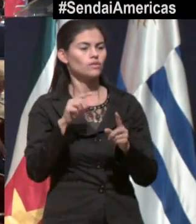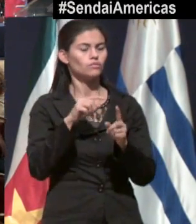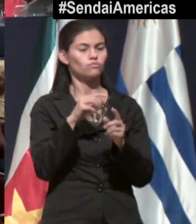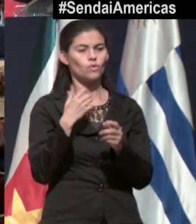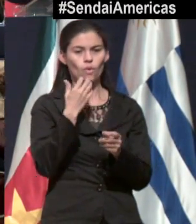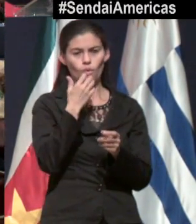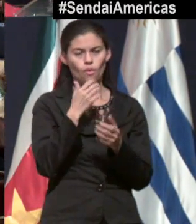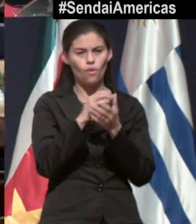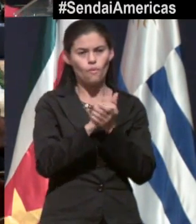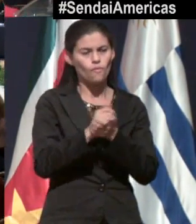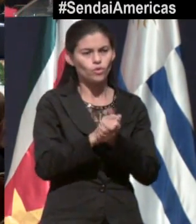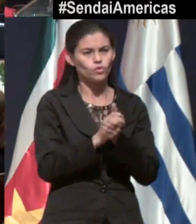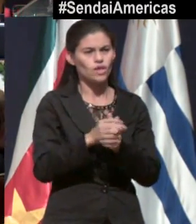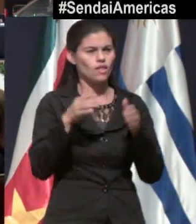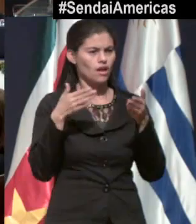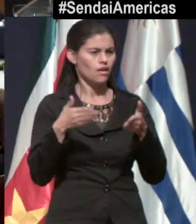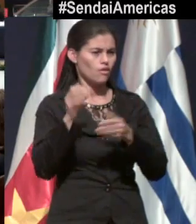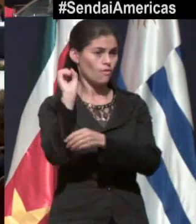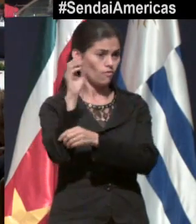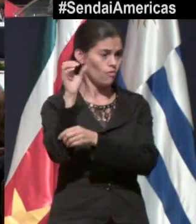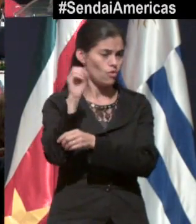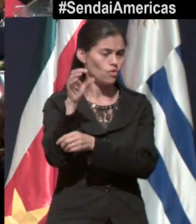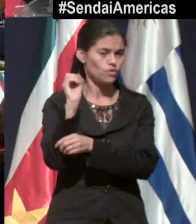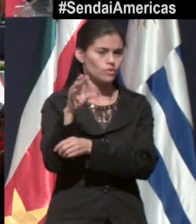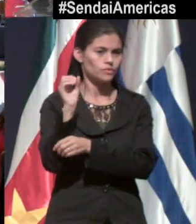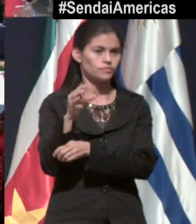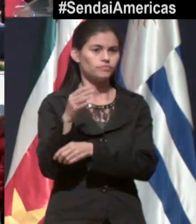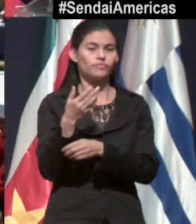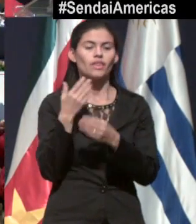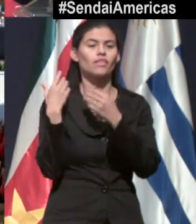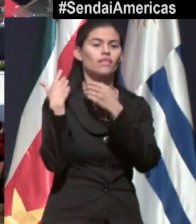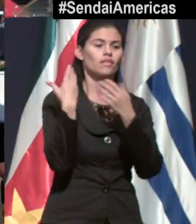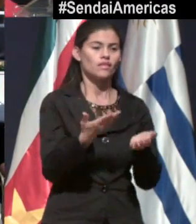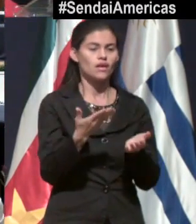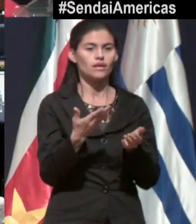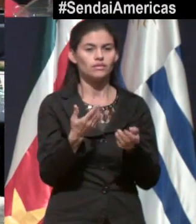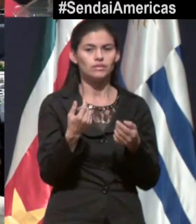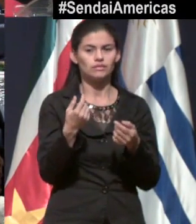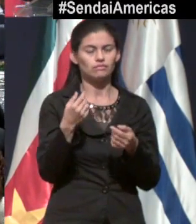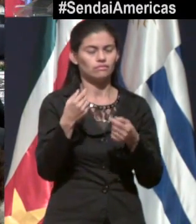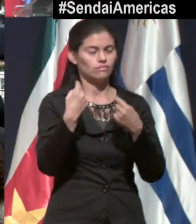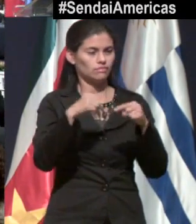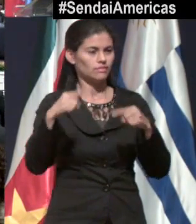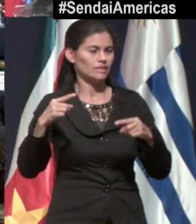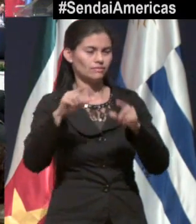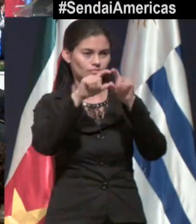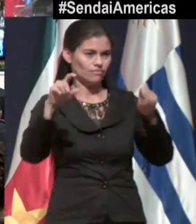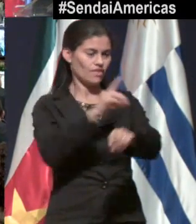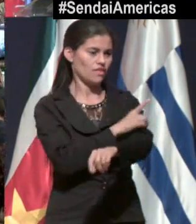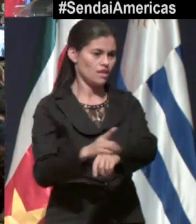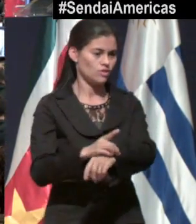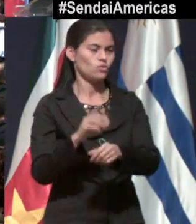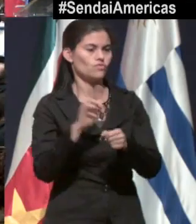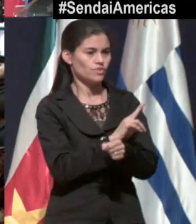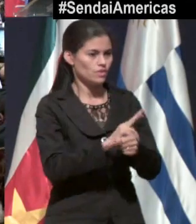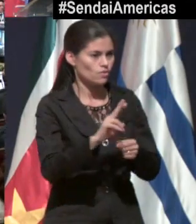OEA, como foro principal para el diálogo interamericano, ofrece con base en los pilares de democracia, derechos humanos, seguridad